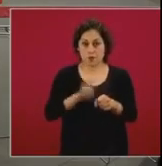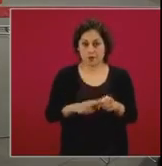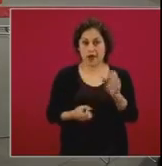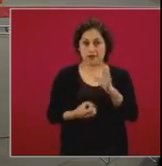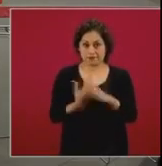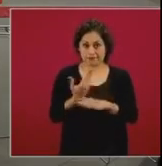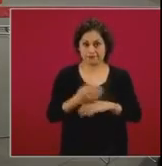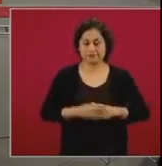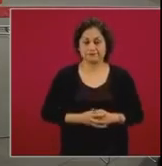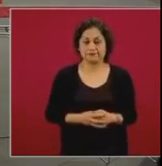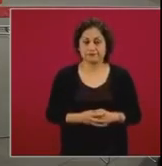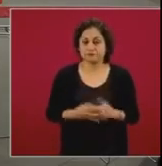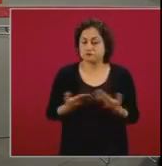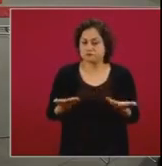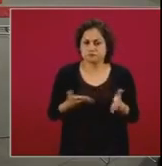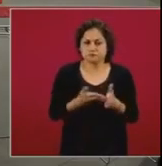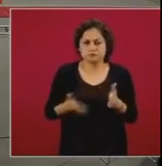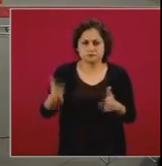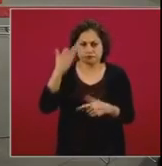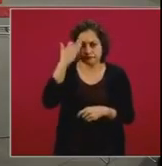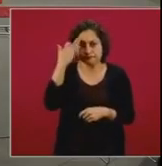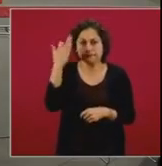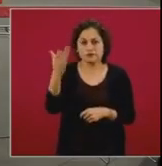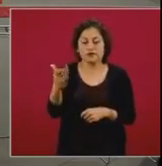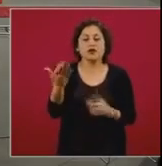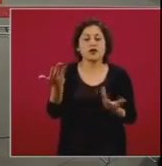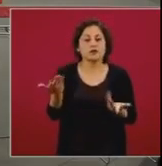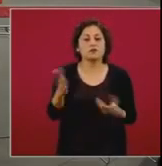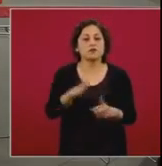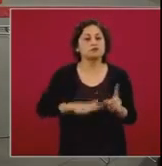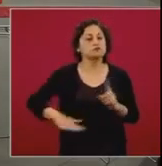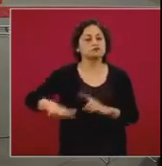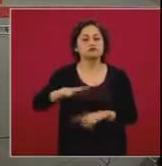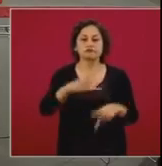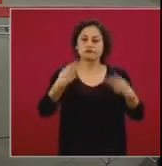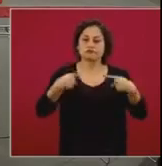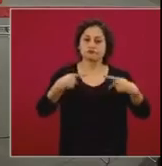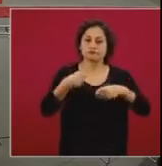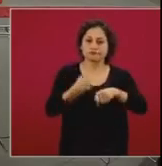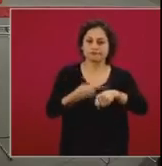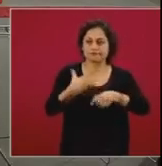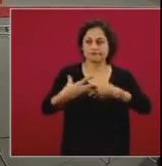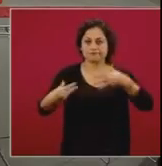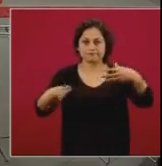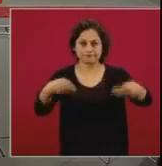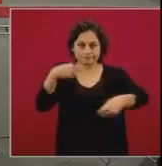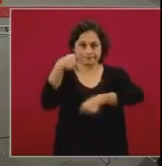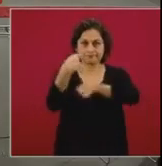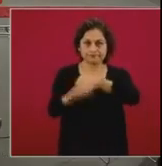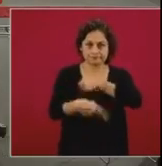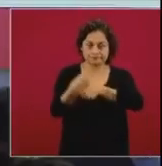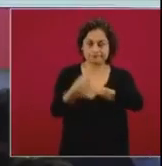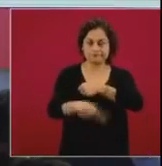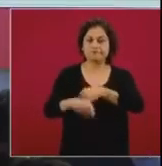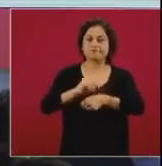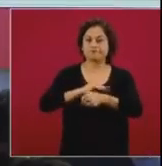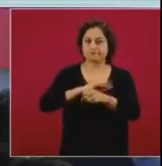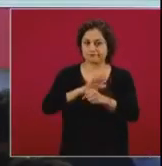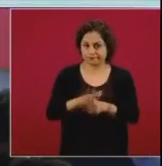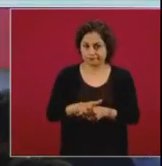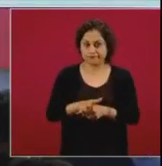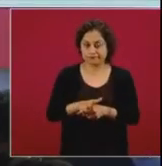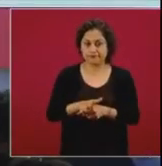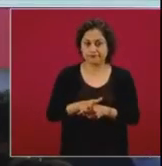caracterizada por la estimación del riesgo epidémico de la COVID-19 en cada